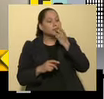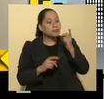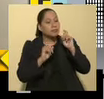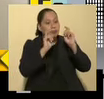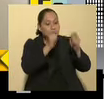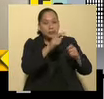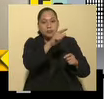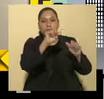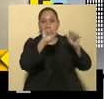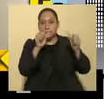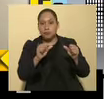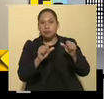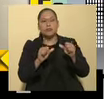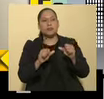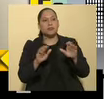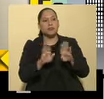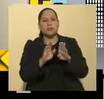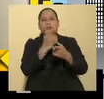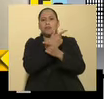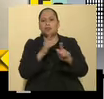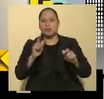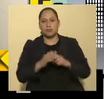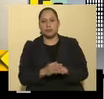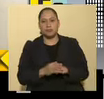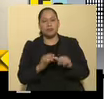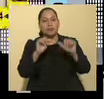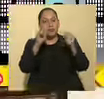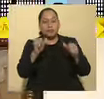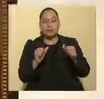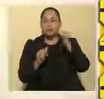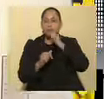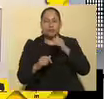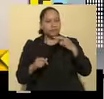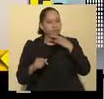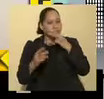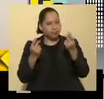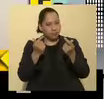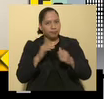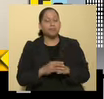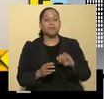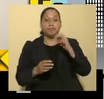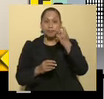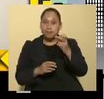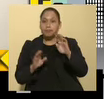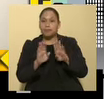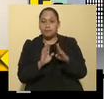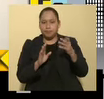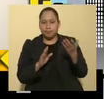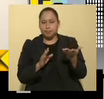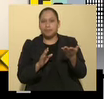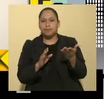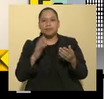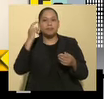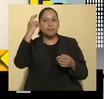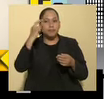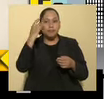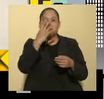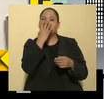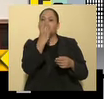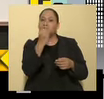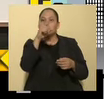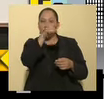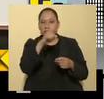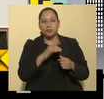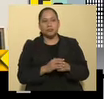fuera puro, que el arte fuera libre, que el arte fuera inmediato. Bueno, los Reyes Coyoacán,